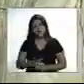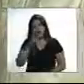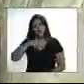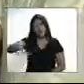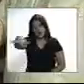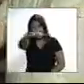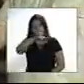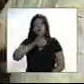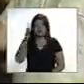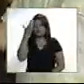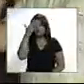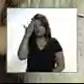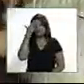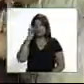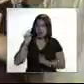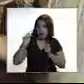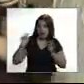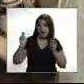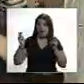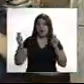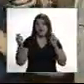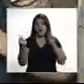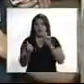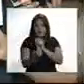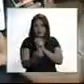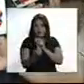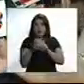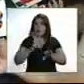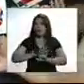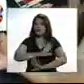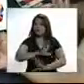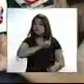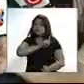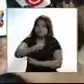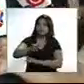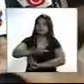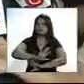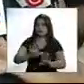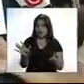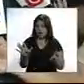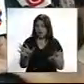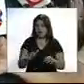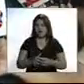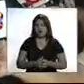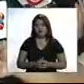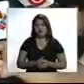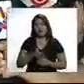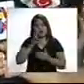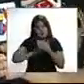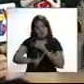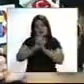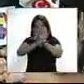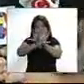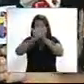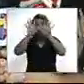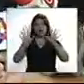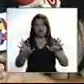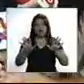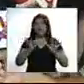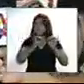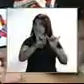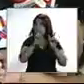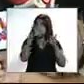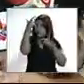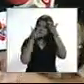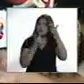sabido cambiar y cambiar por instrucciones directas que con una visión y una claridad dio el propio